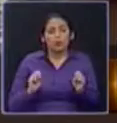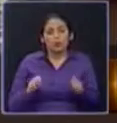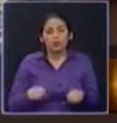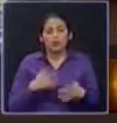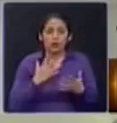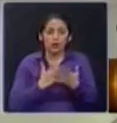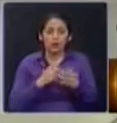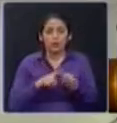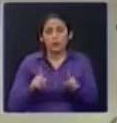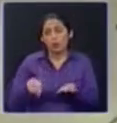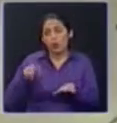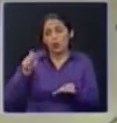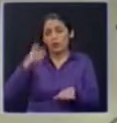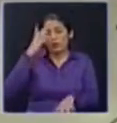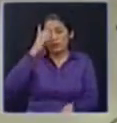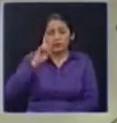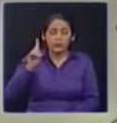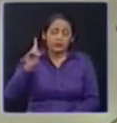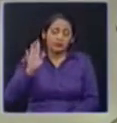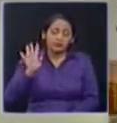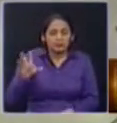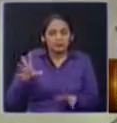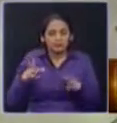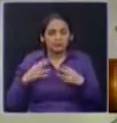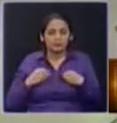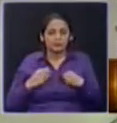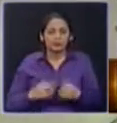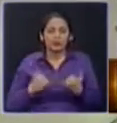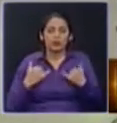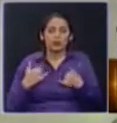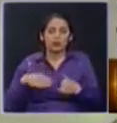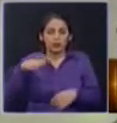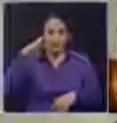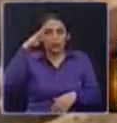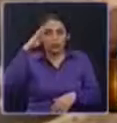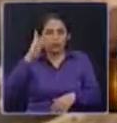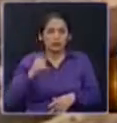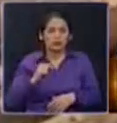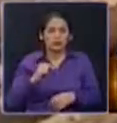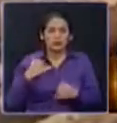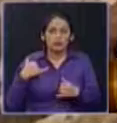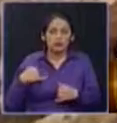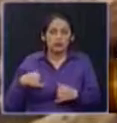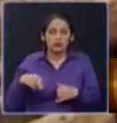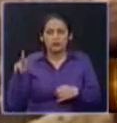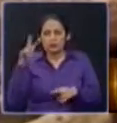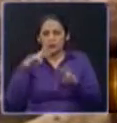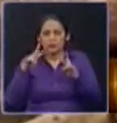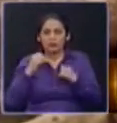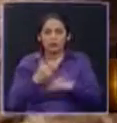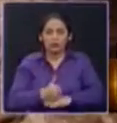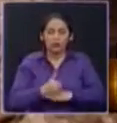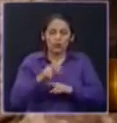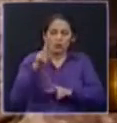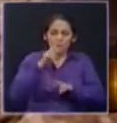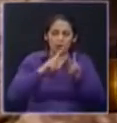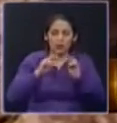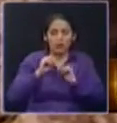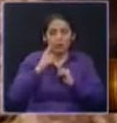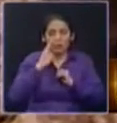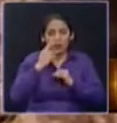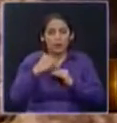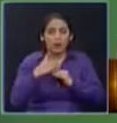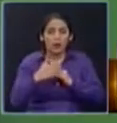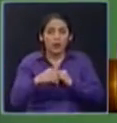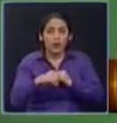su decisión. Las autoridades esperan que el proceso continúe y sancione a quienes son acusados del presunto delito de asociación